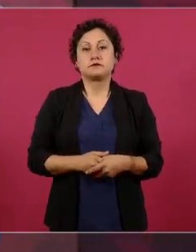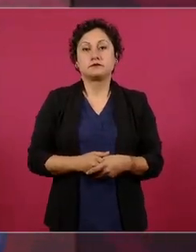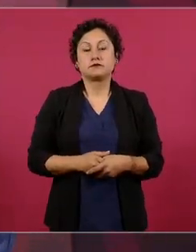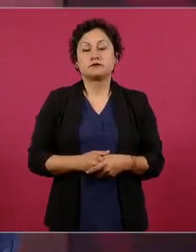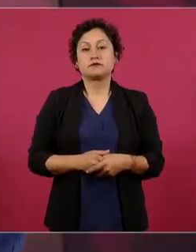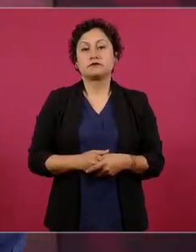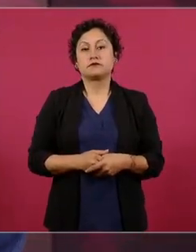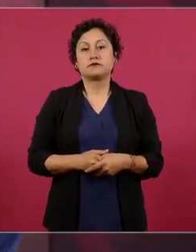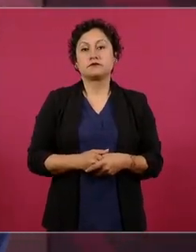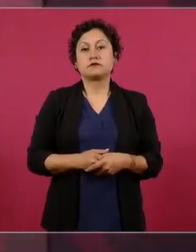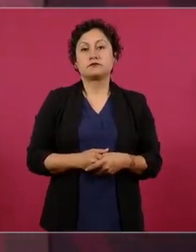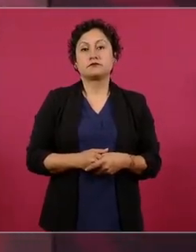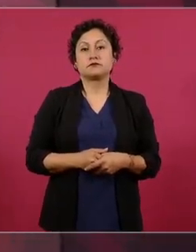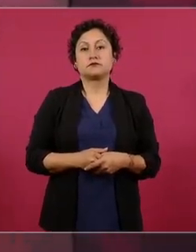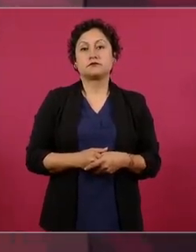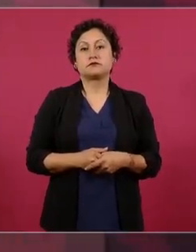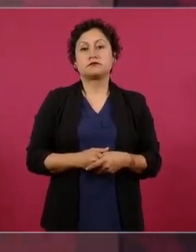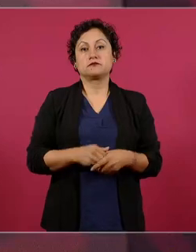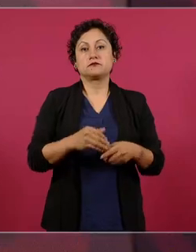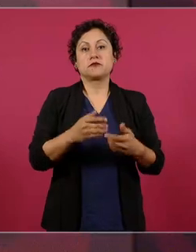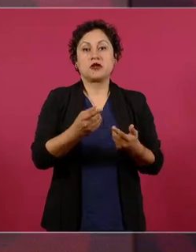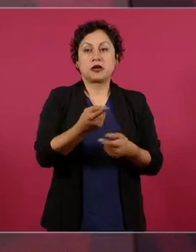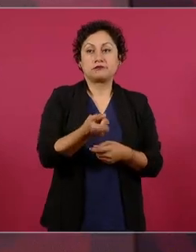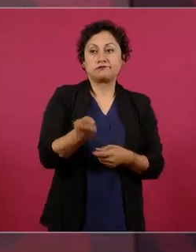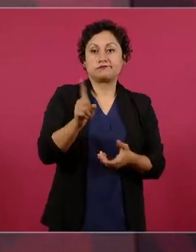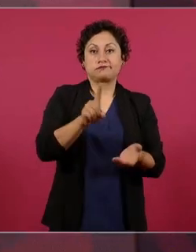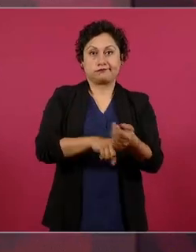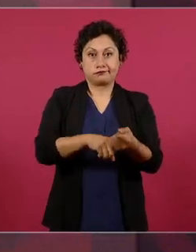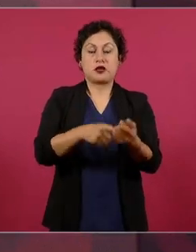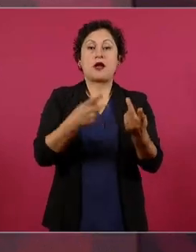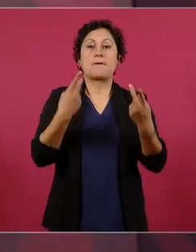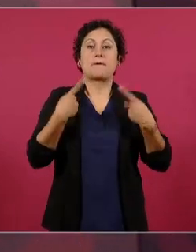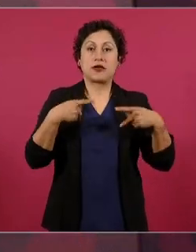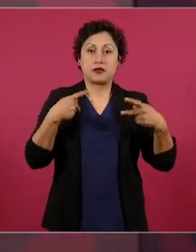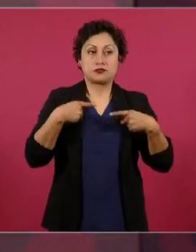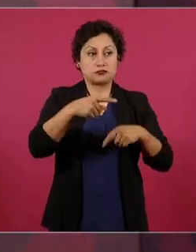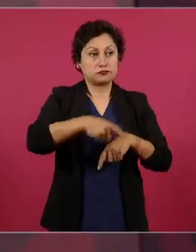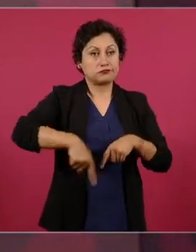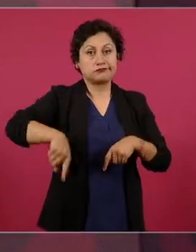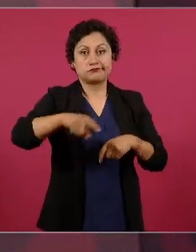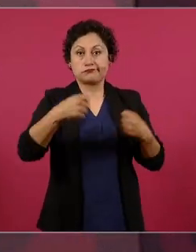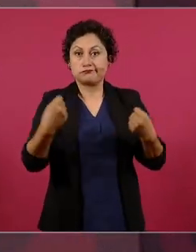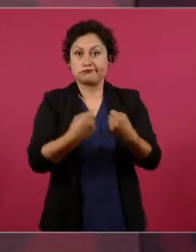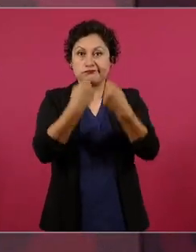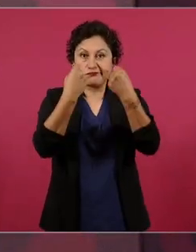grupos, las personas, ¿no?, que están en conflicto.